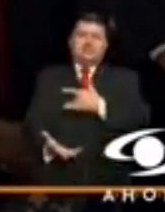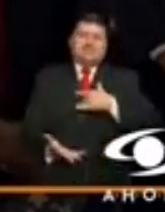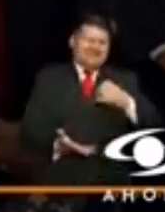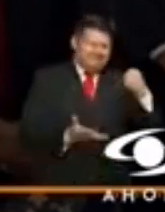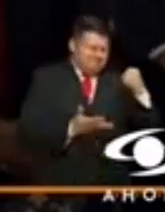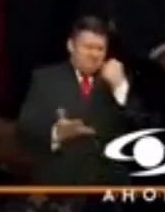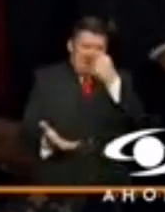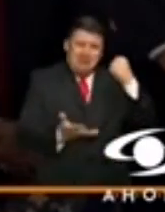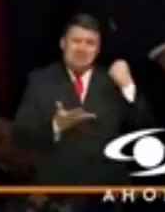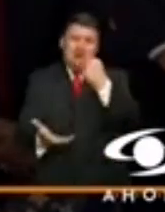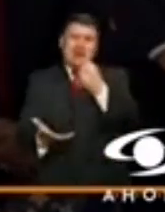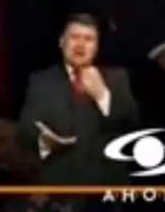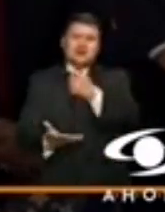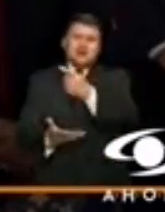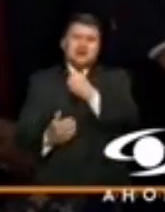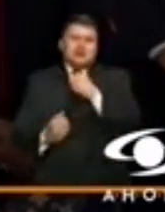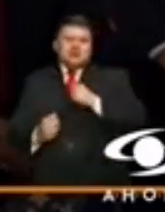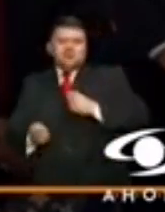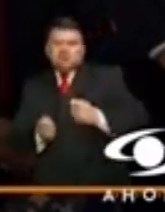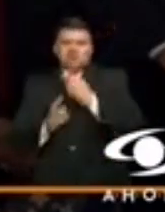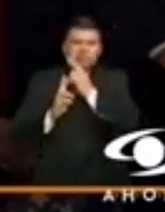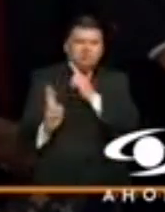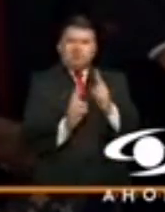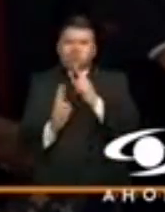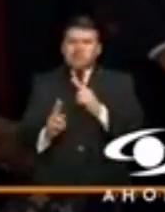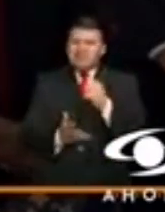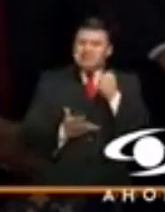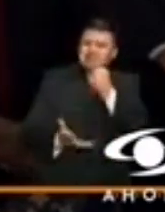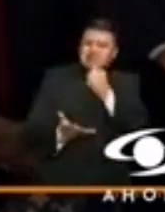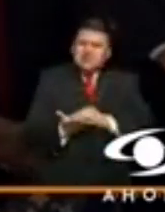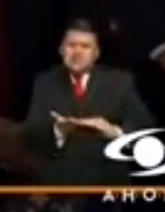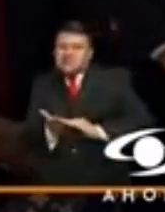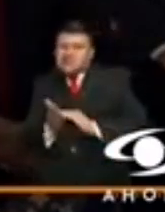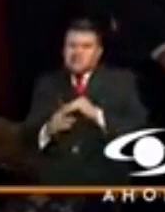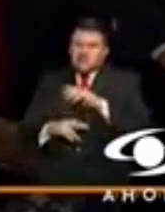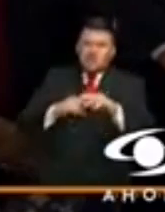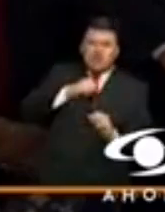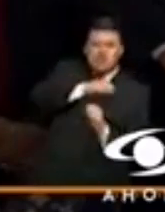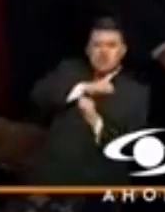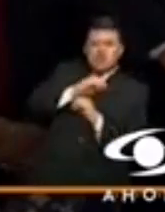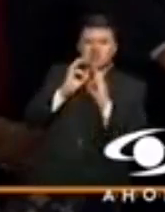salud, fortaleciendo sus capacidades de respuesta en todo el país.